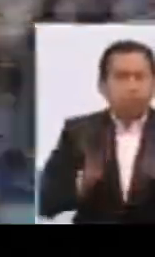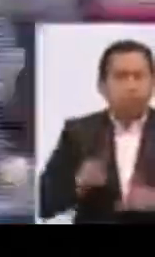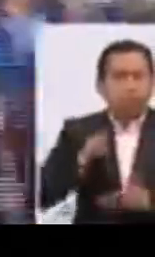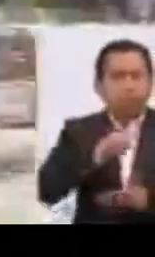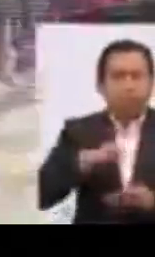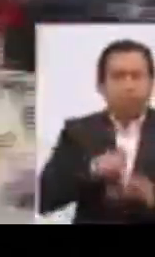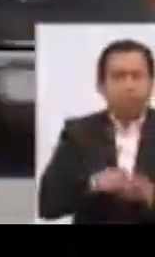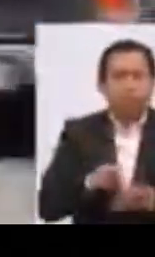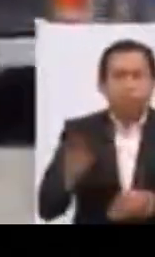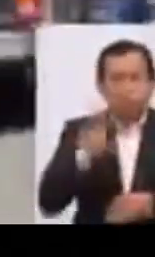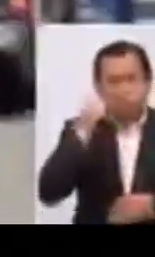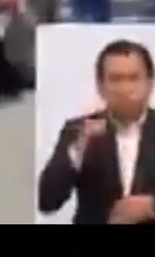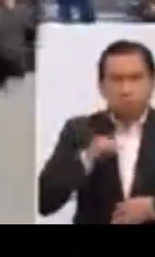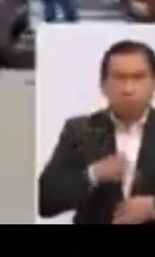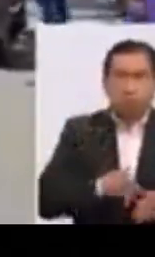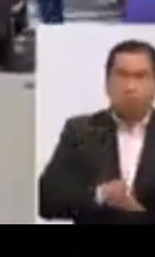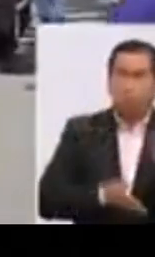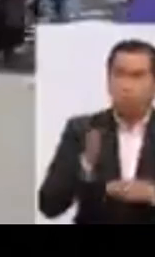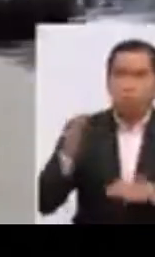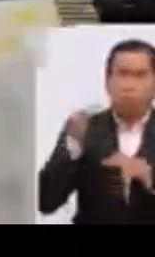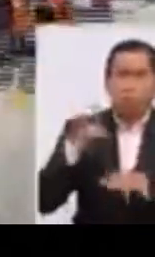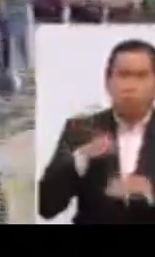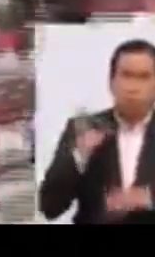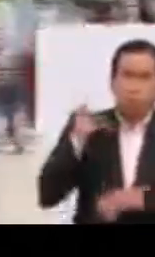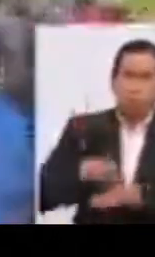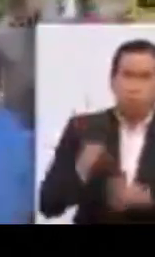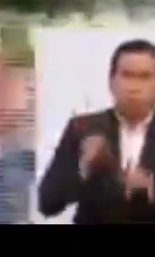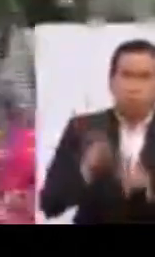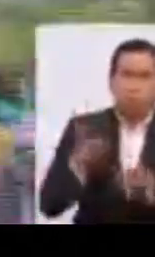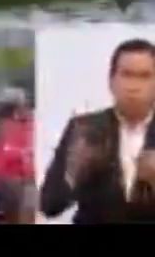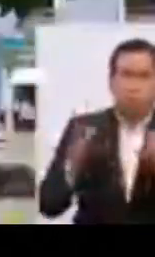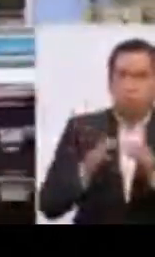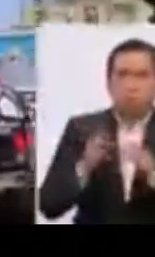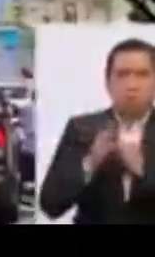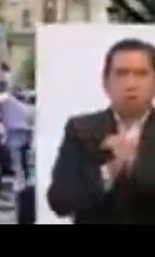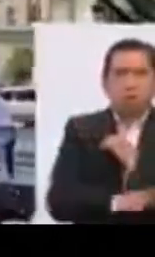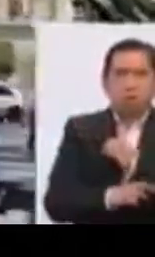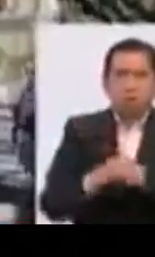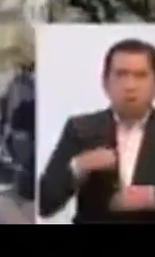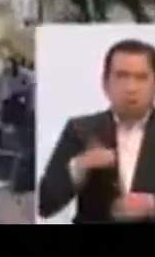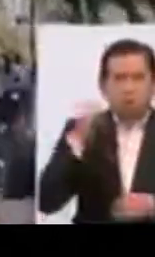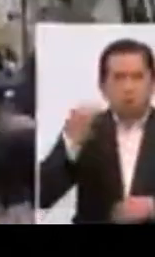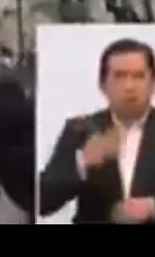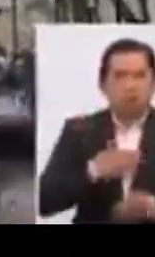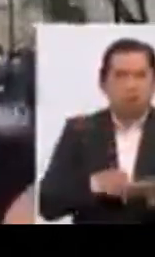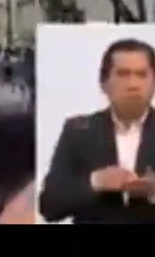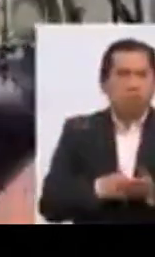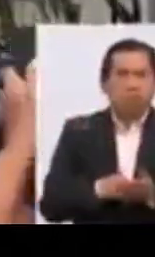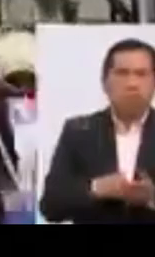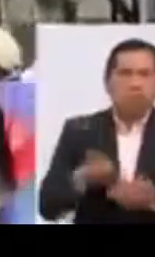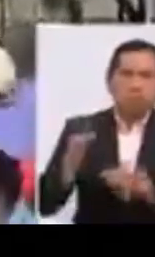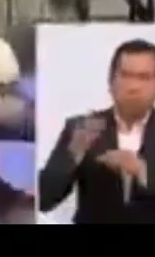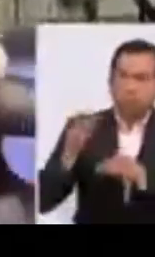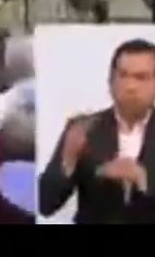trinitarios. Imagínense yo que me vaya a Santa Cruz y que quiere imponer, no sé, una casa republicana porque yo tengo esa ideología. Yo creo que Santa Cruz me